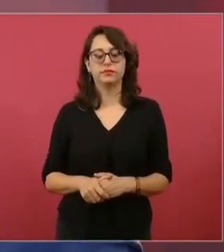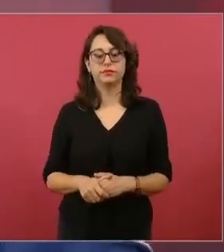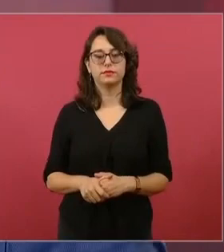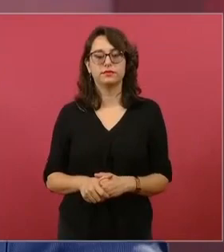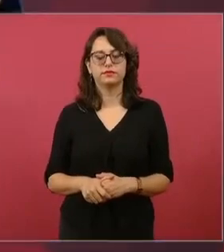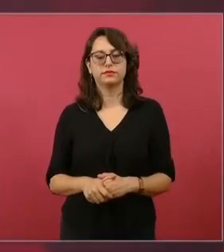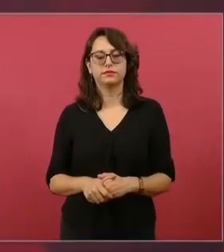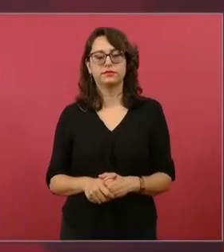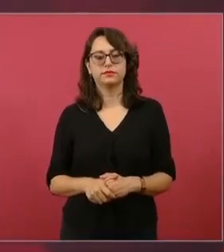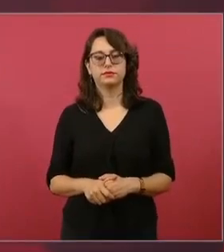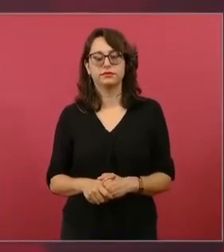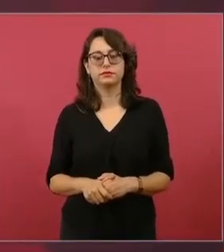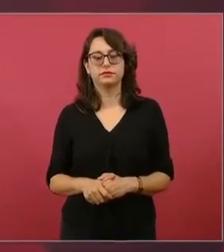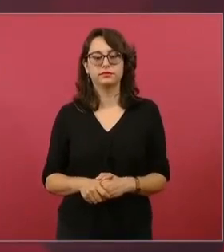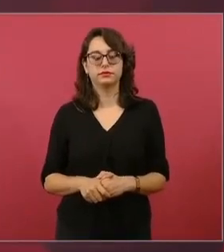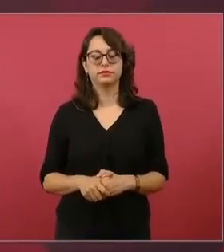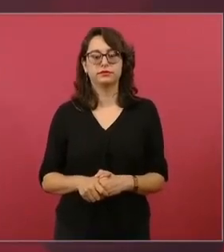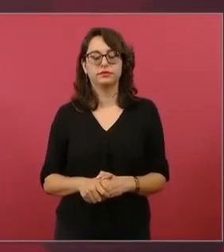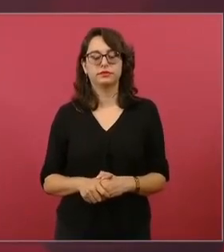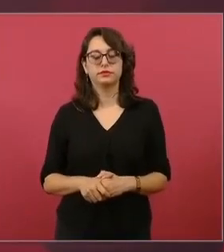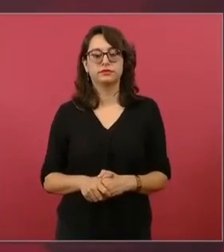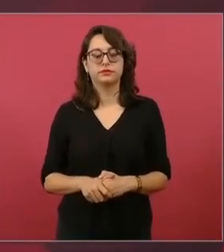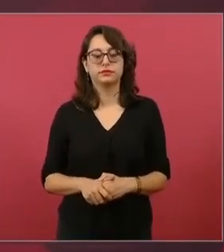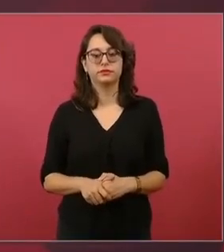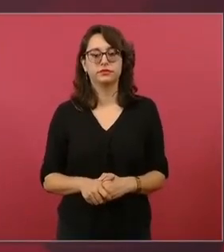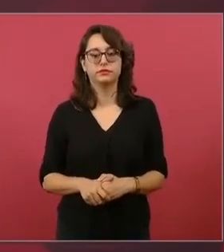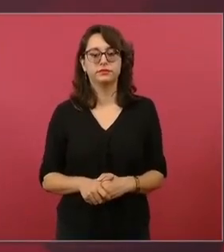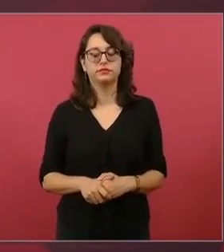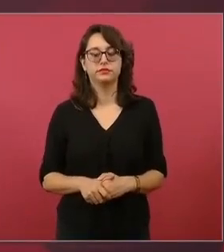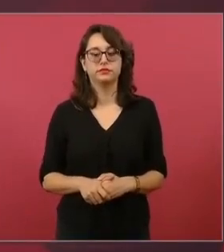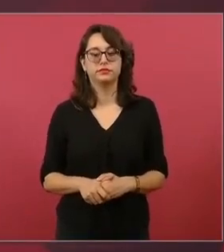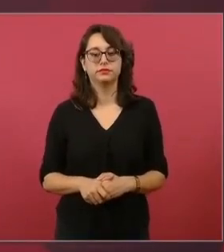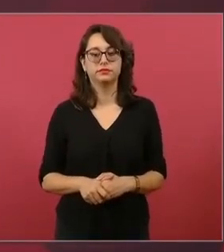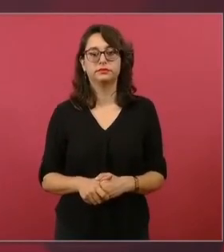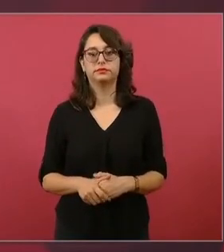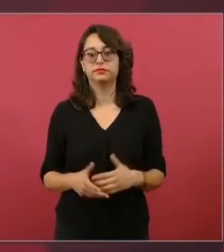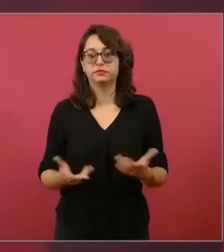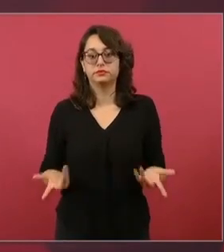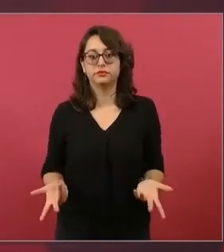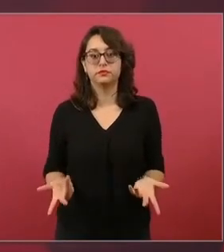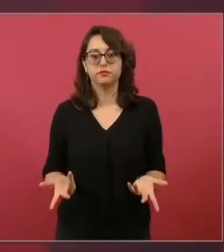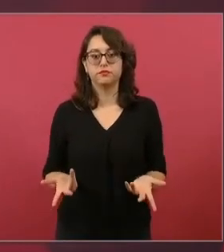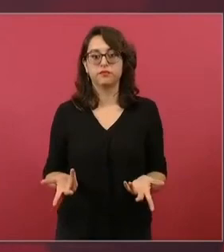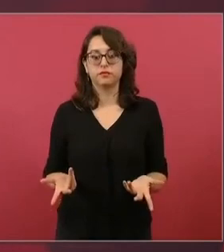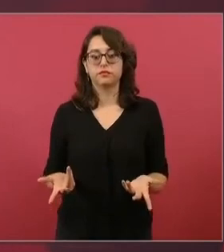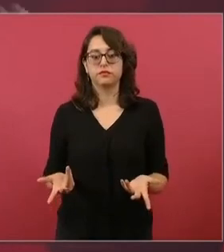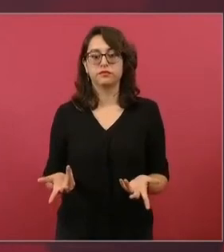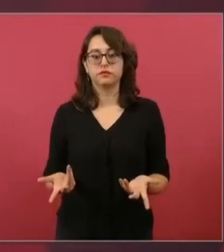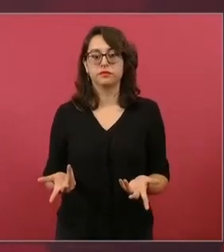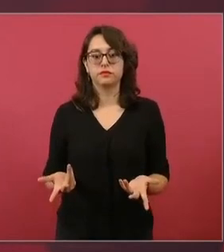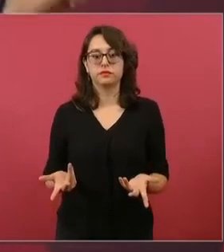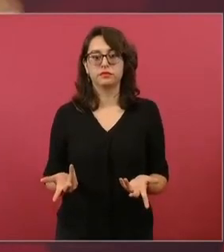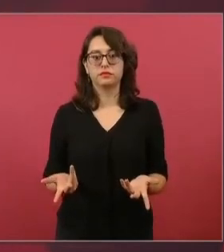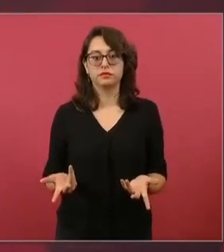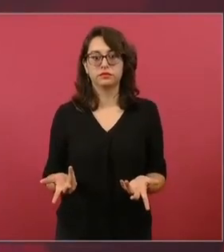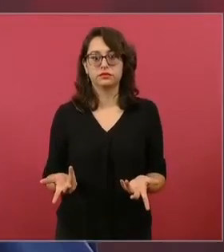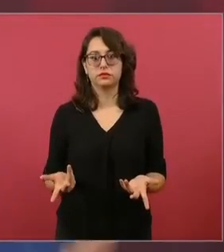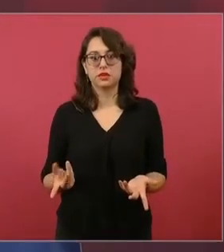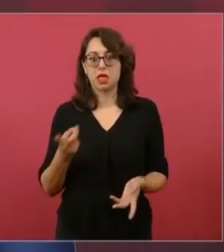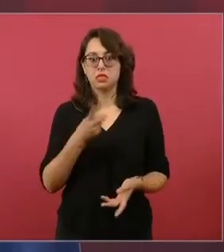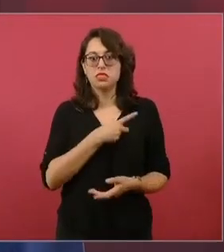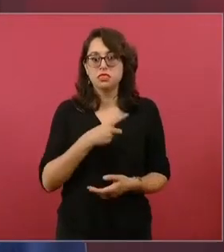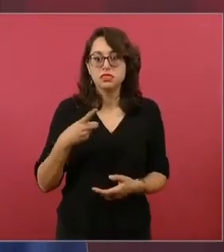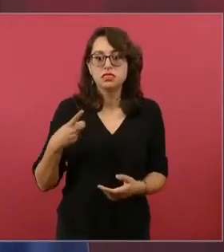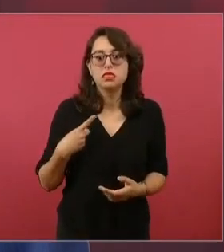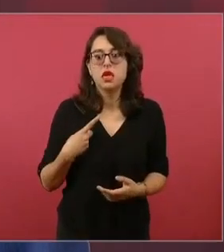se abran espacios sin obstáculos, sin que haya otra opinión.